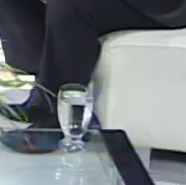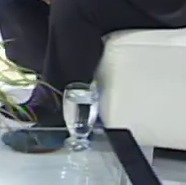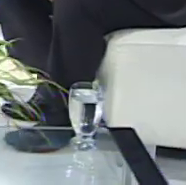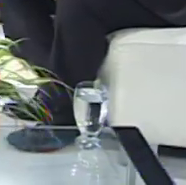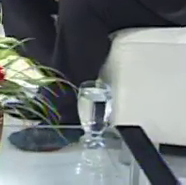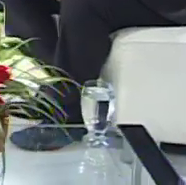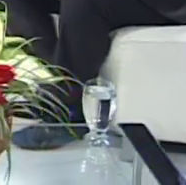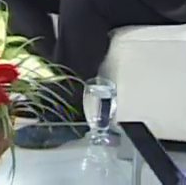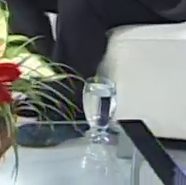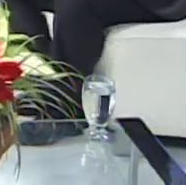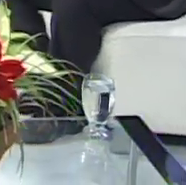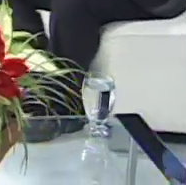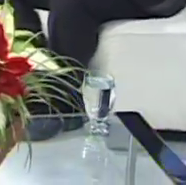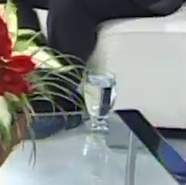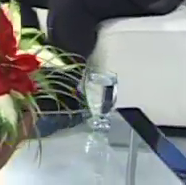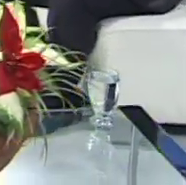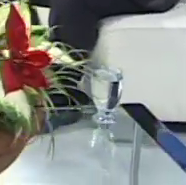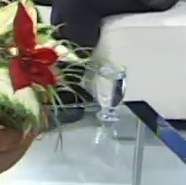lo mismo, claro.